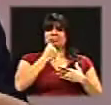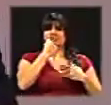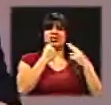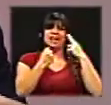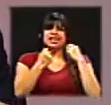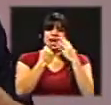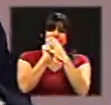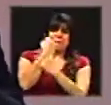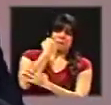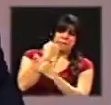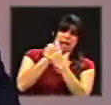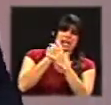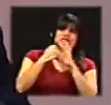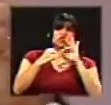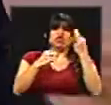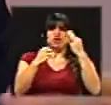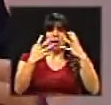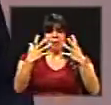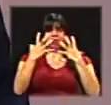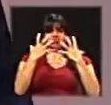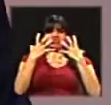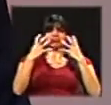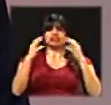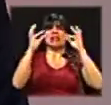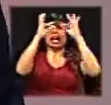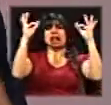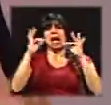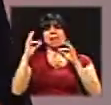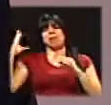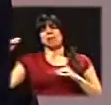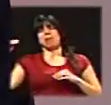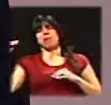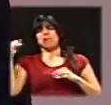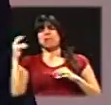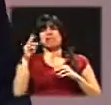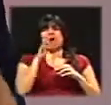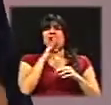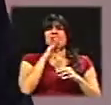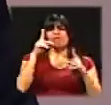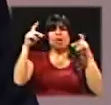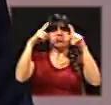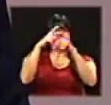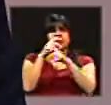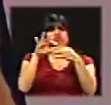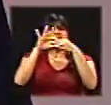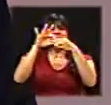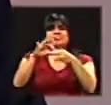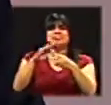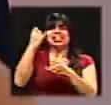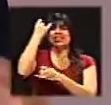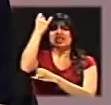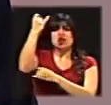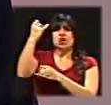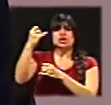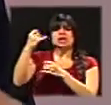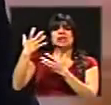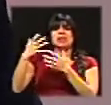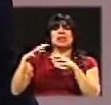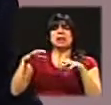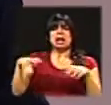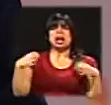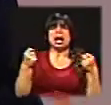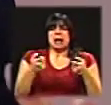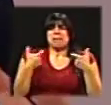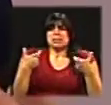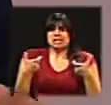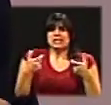fuera de cámara, lanzando esas consignas complicadas que hablaban de la ideología, de los regímenes capitalistas y todo lo demás, y la